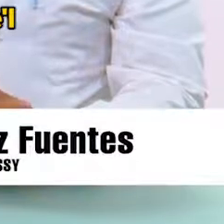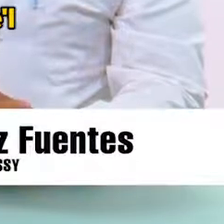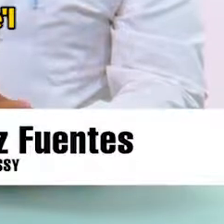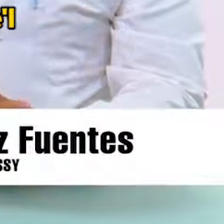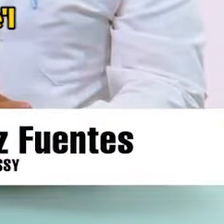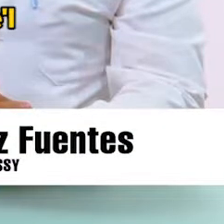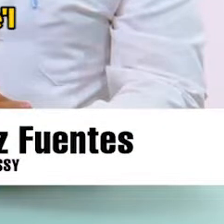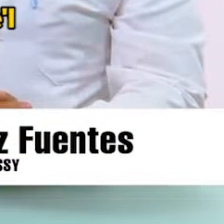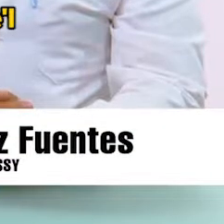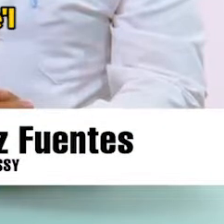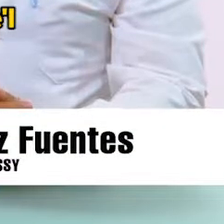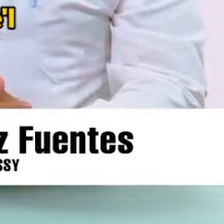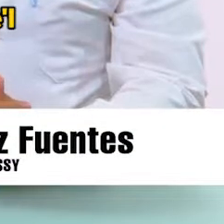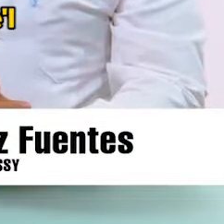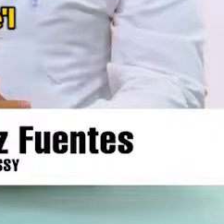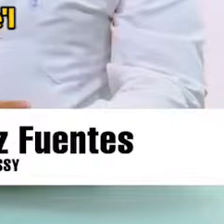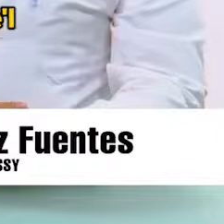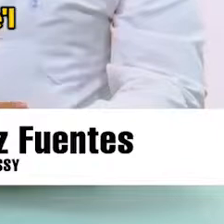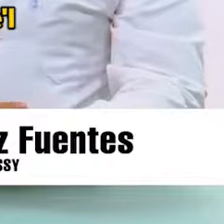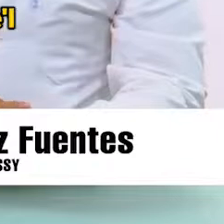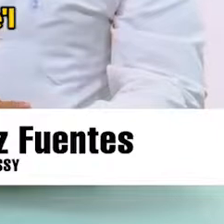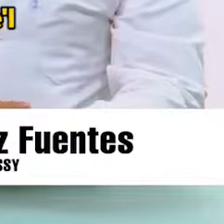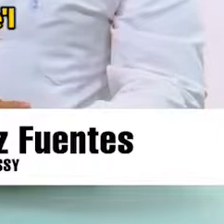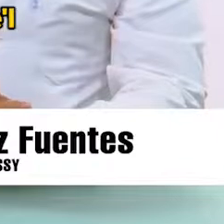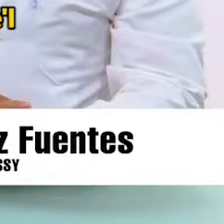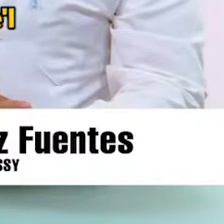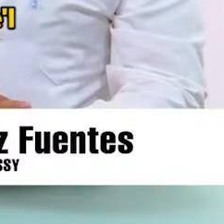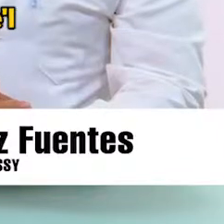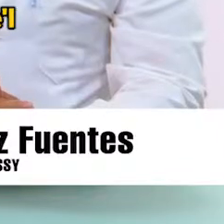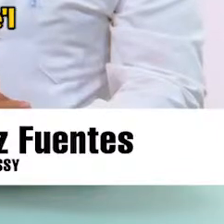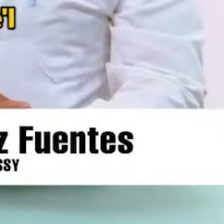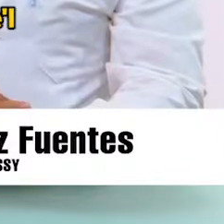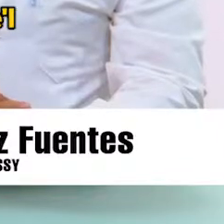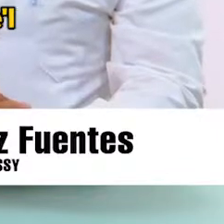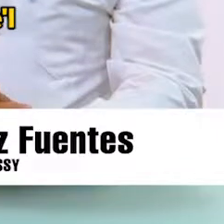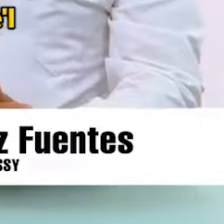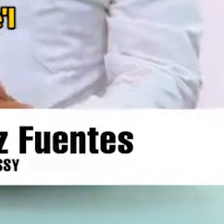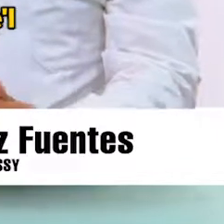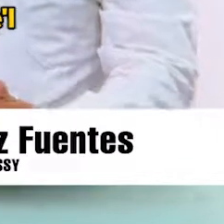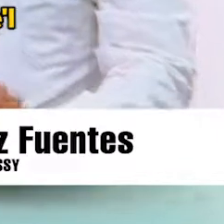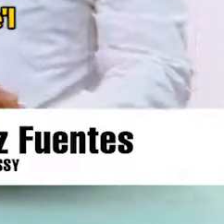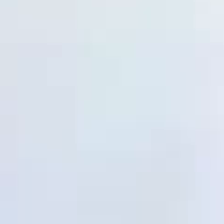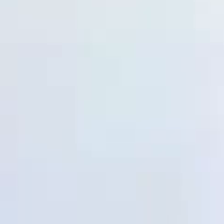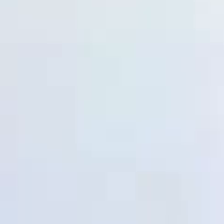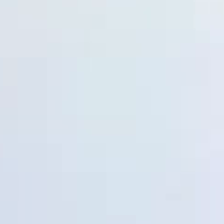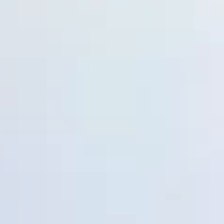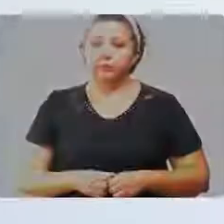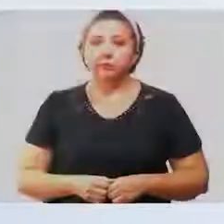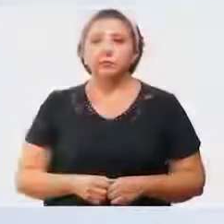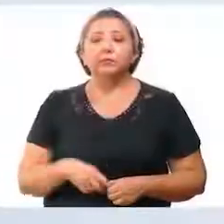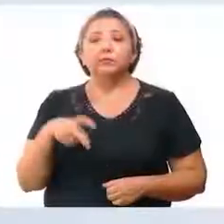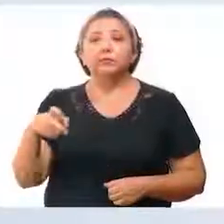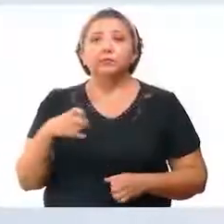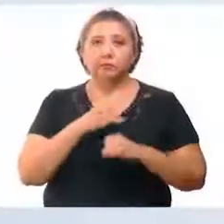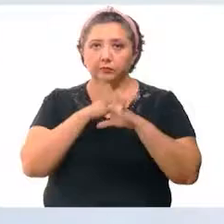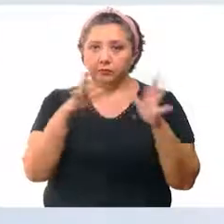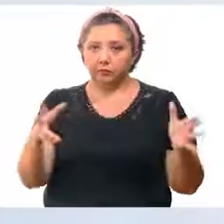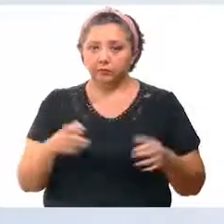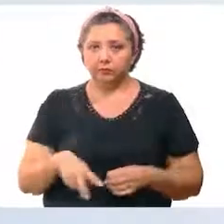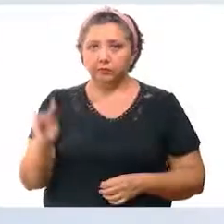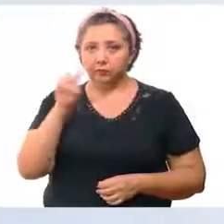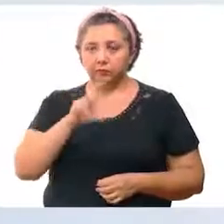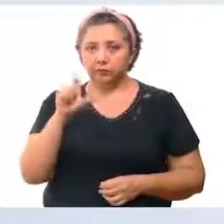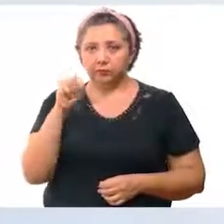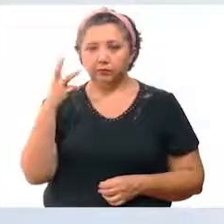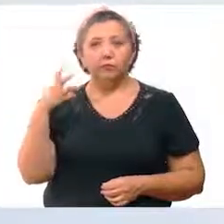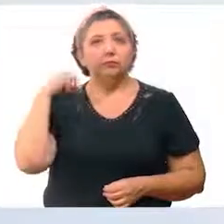Buenas tardes. En este momento daremos el reporte diario relacionado con el COVID-19. Doctor Isaac, por favor. Gracias, doctor Machado. Este es el parte médico del